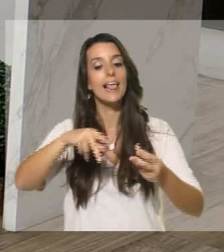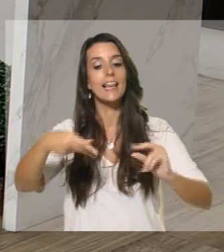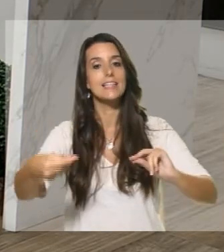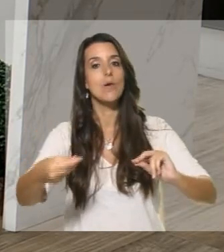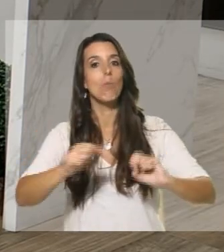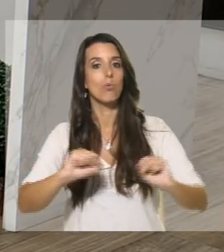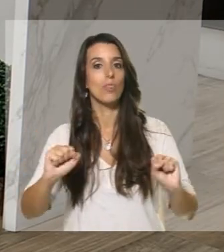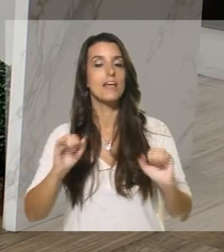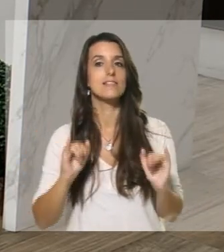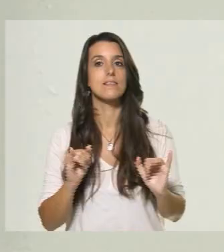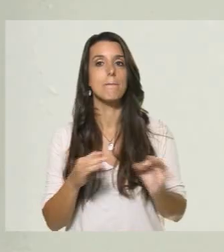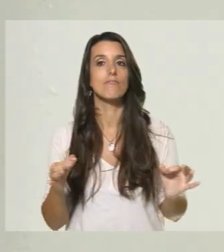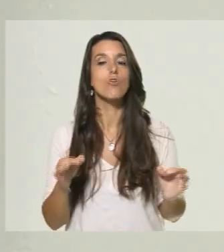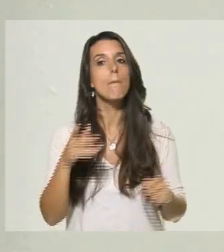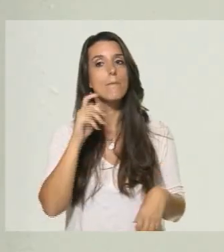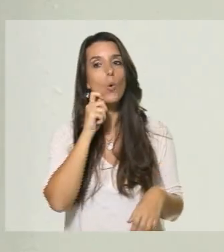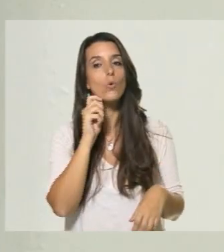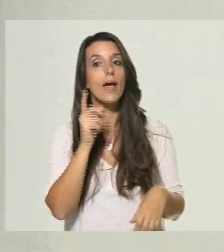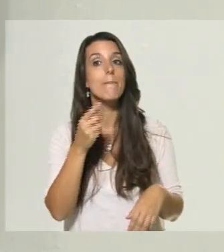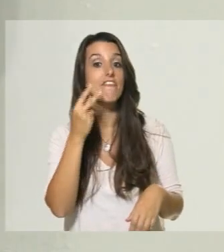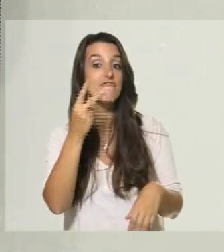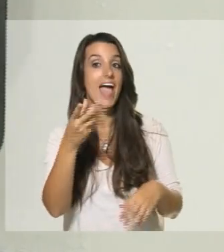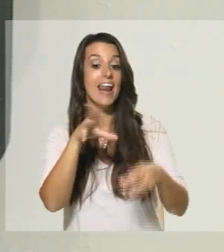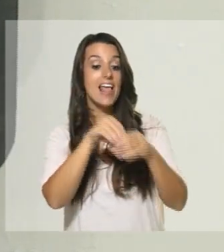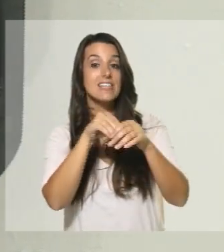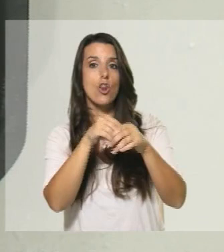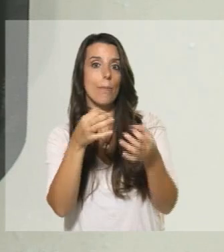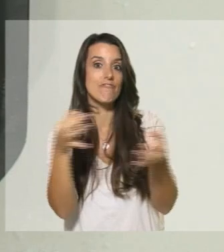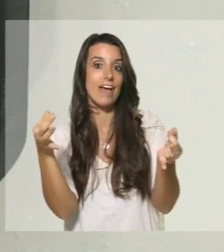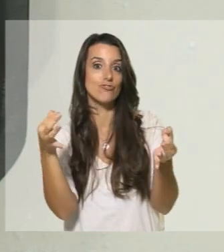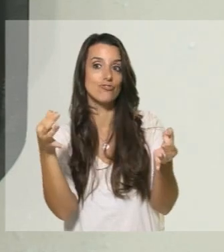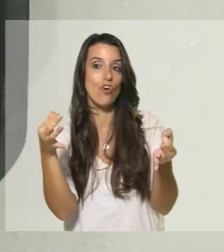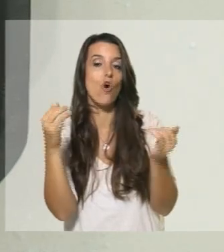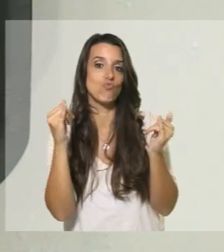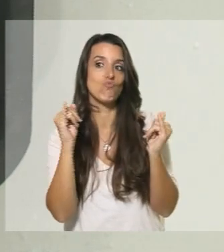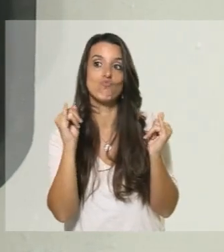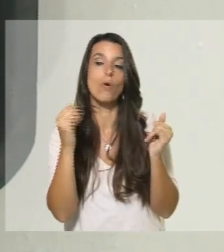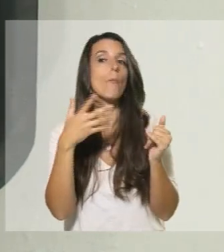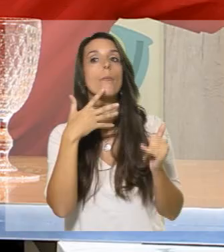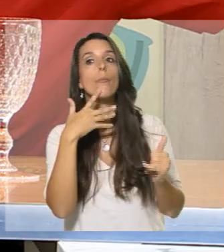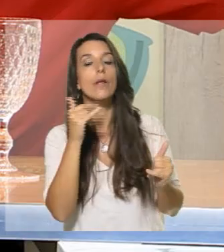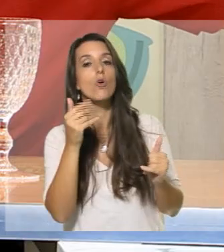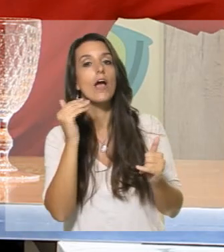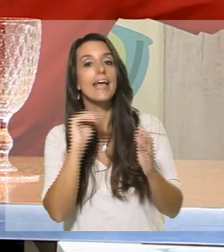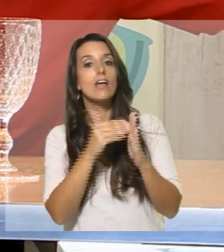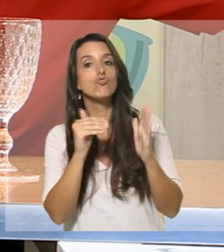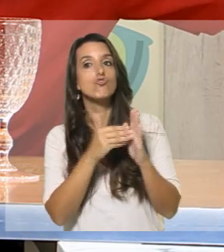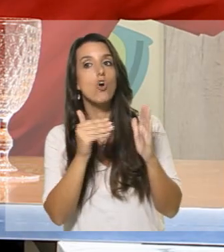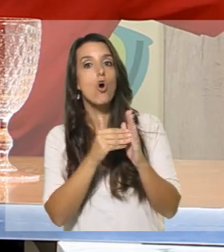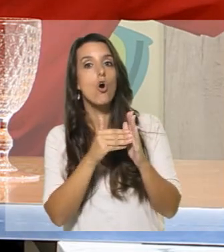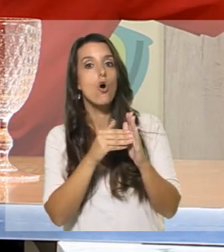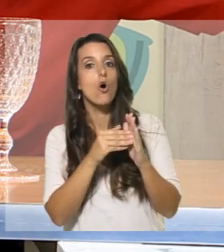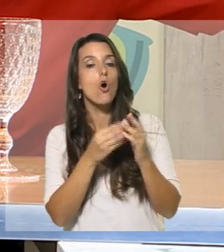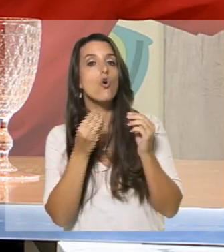por los palitos. Está buenísimo. Y que se vea así el relleno, está perfecto. Sí. Si lo hiciéramos con queso, que imagino que queda todo